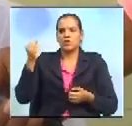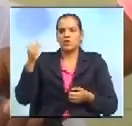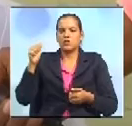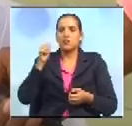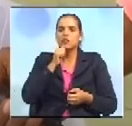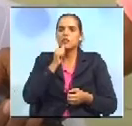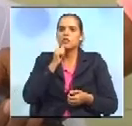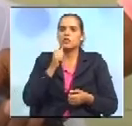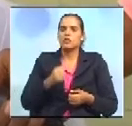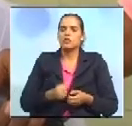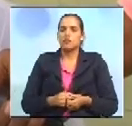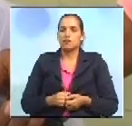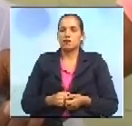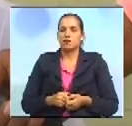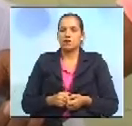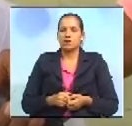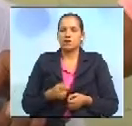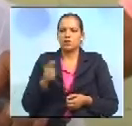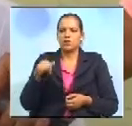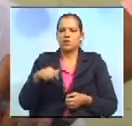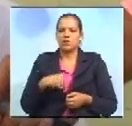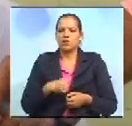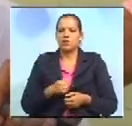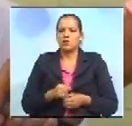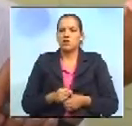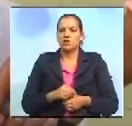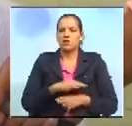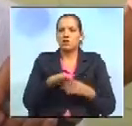El parque de Codesa, aquí también todas las